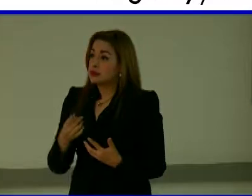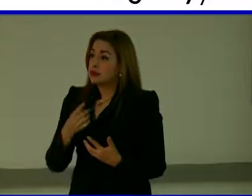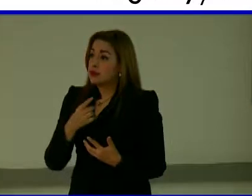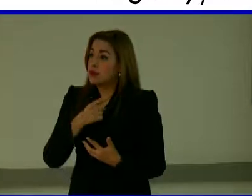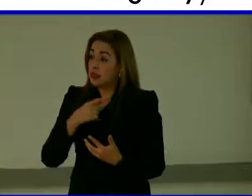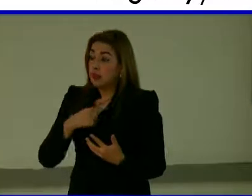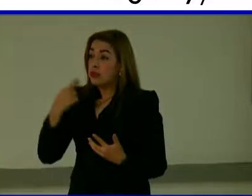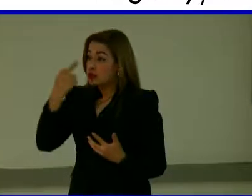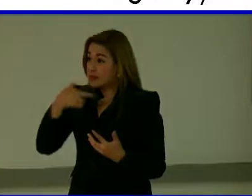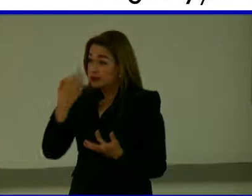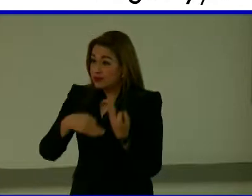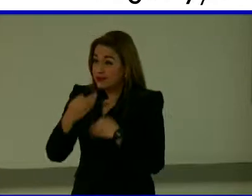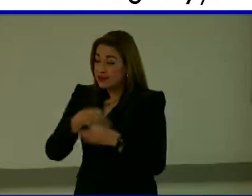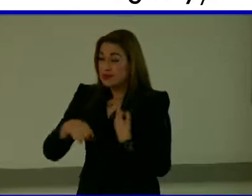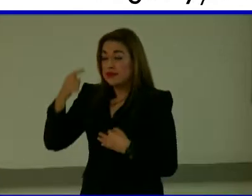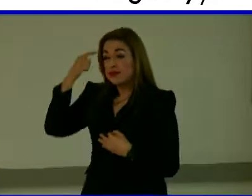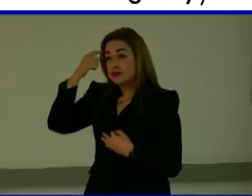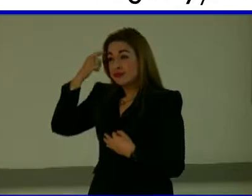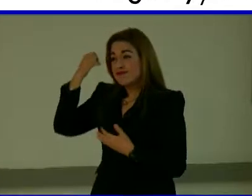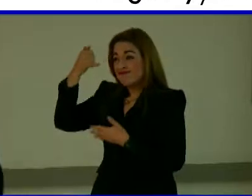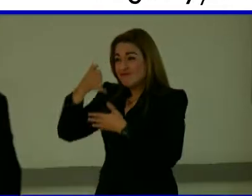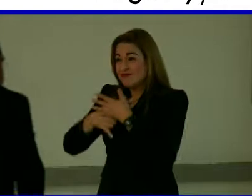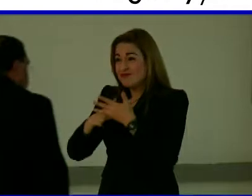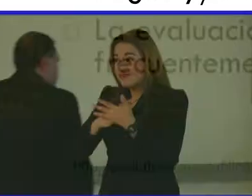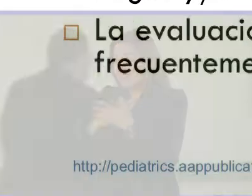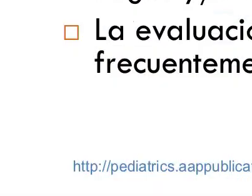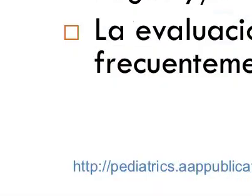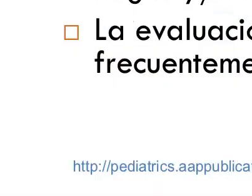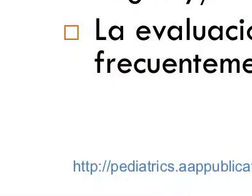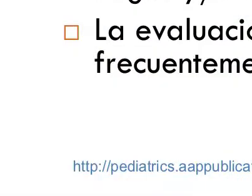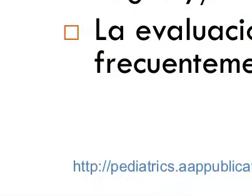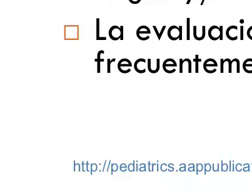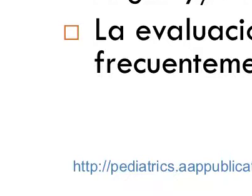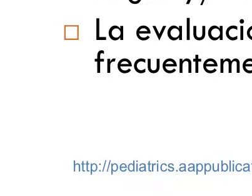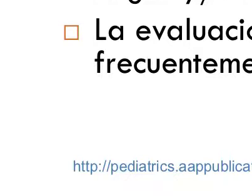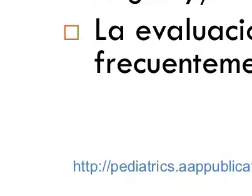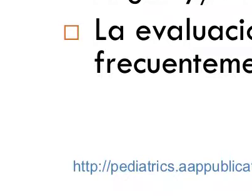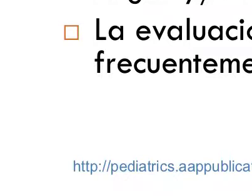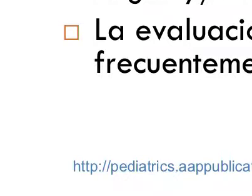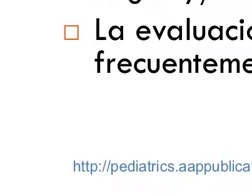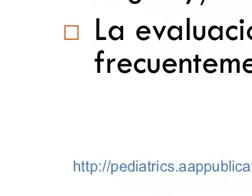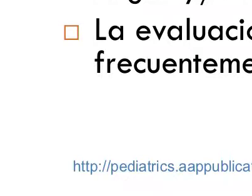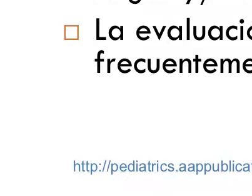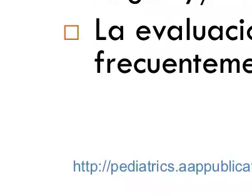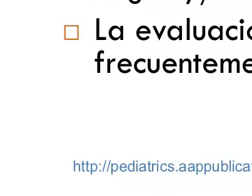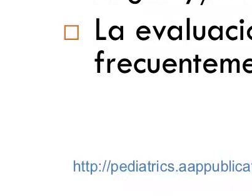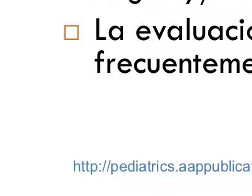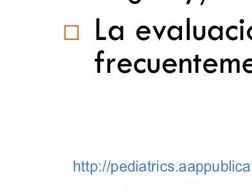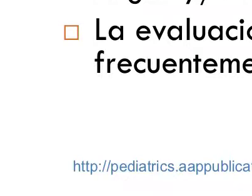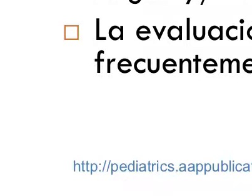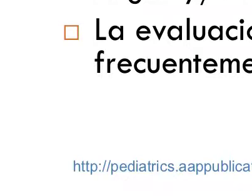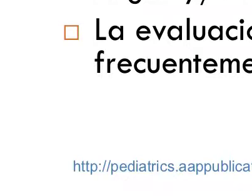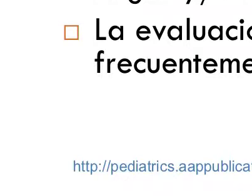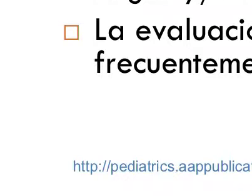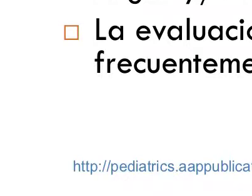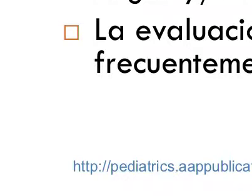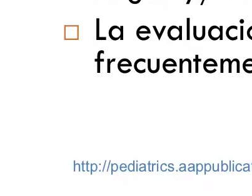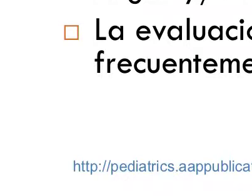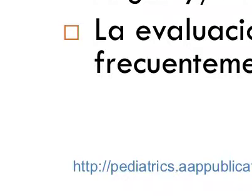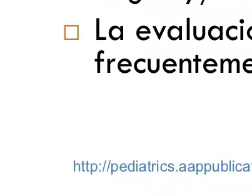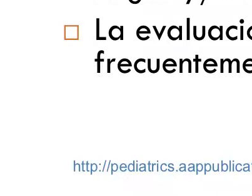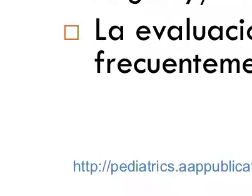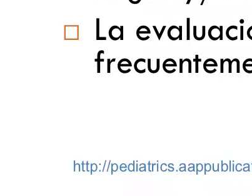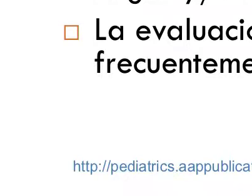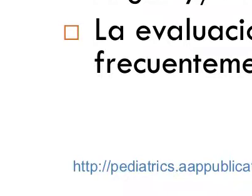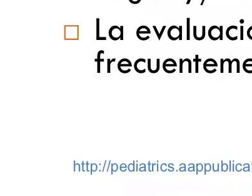y debe incluir exámenes de otras condiciones. O sea que es extremadamente importante que se